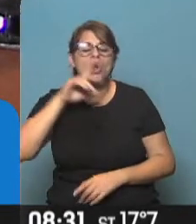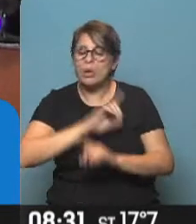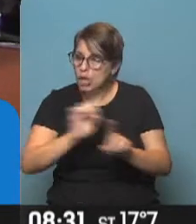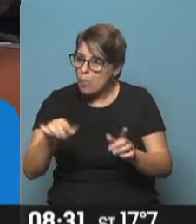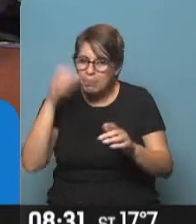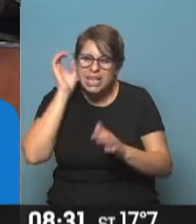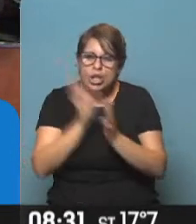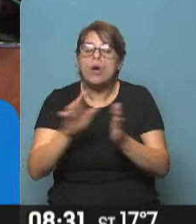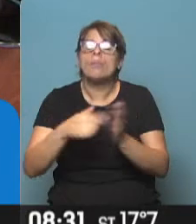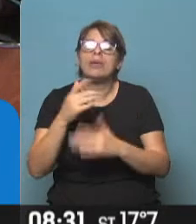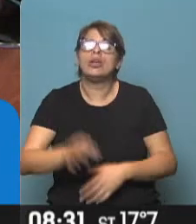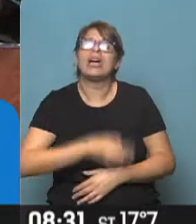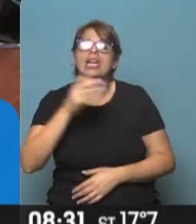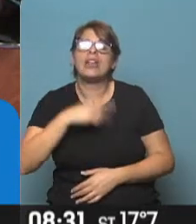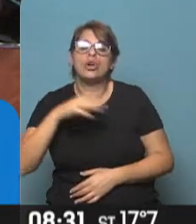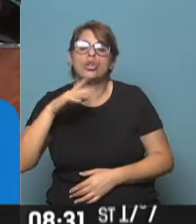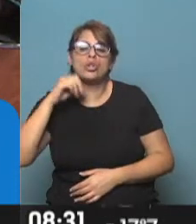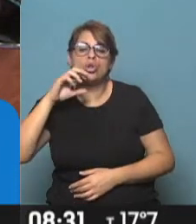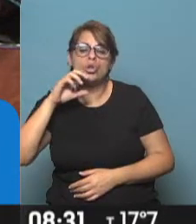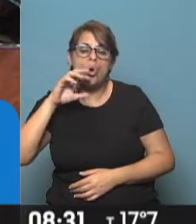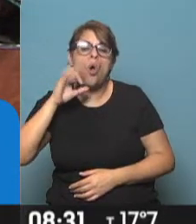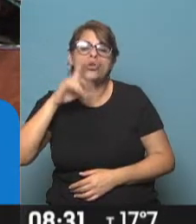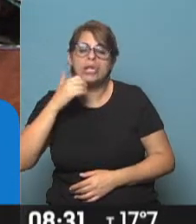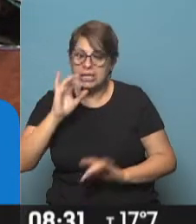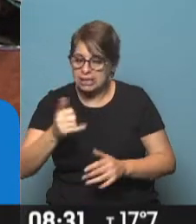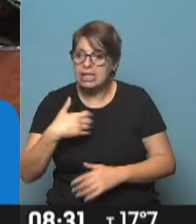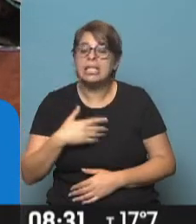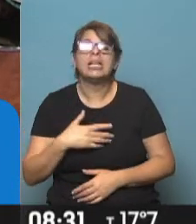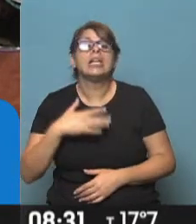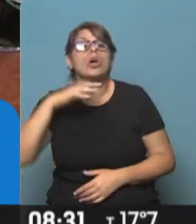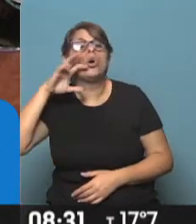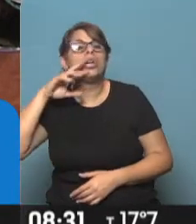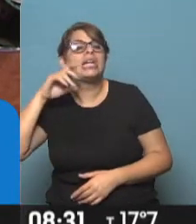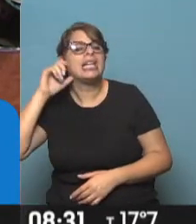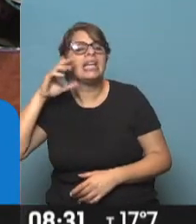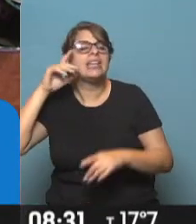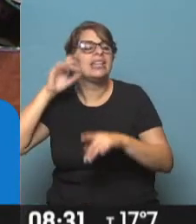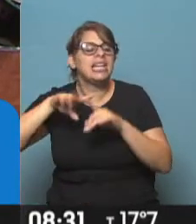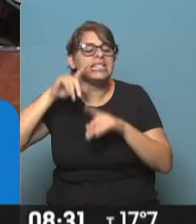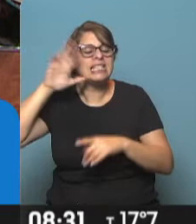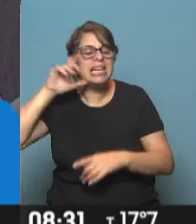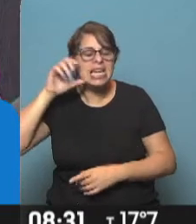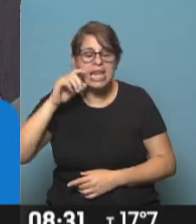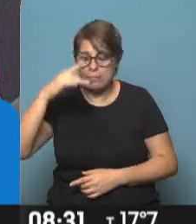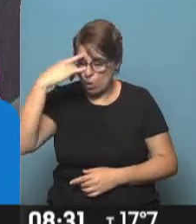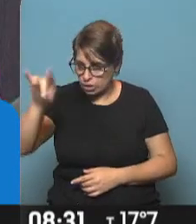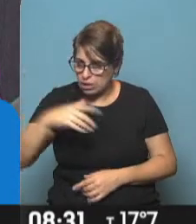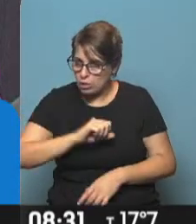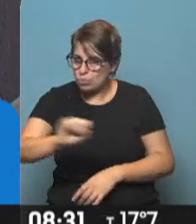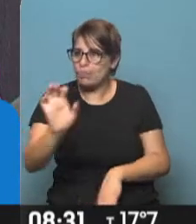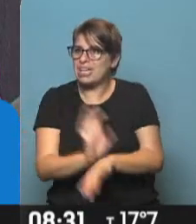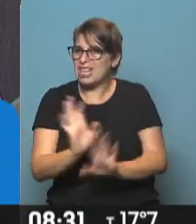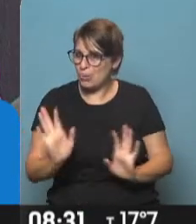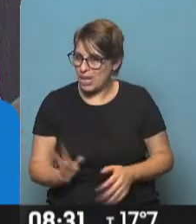ganador del oscar gratuitamente se puede ver este jueves a jorge drexler en la apertura teniendo en cuenta que la ciudad de montevideo y es un superhéroe para mí jorge drexler